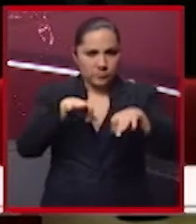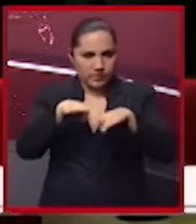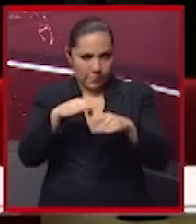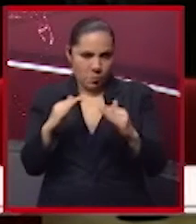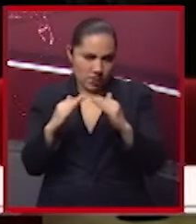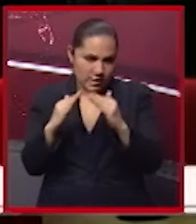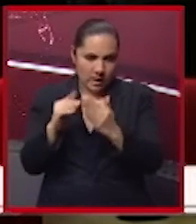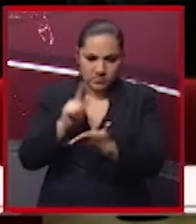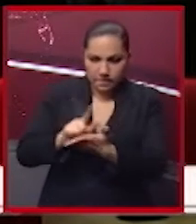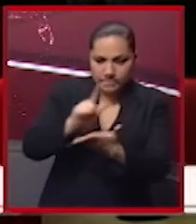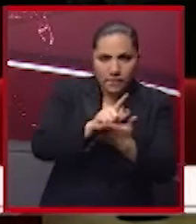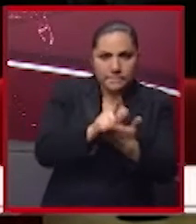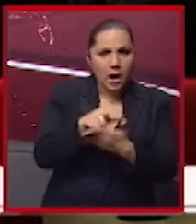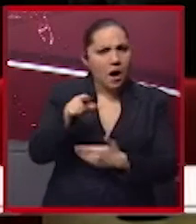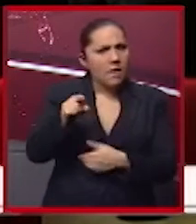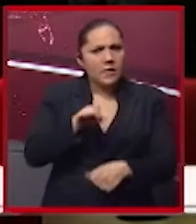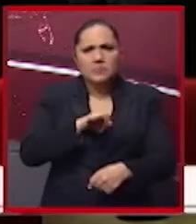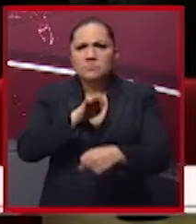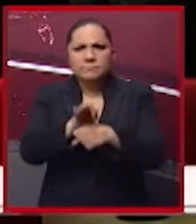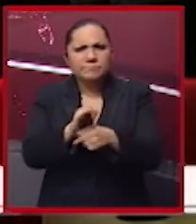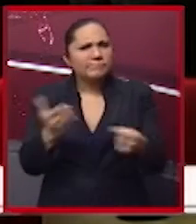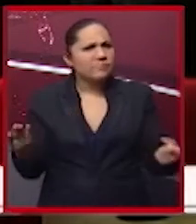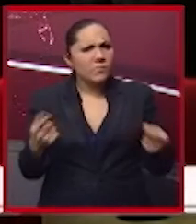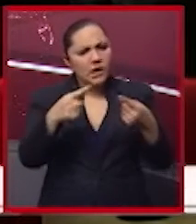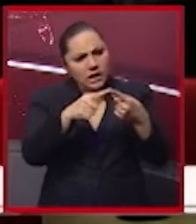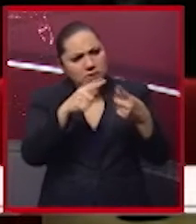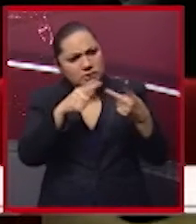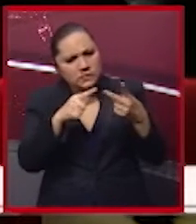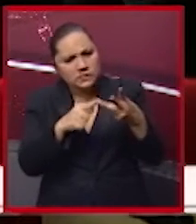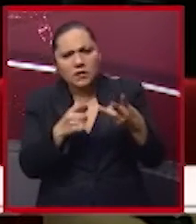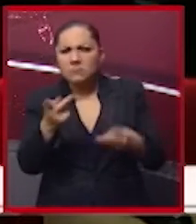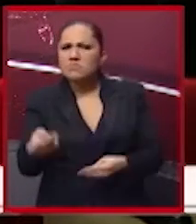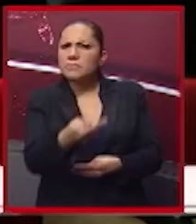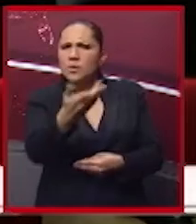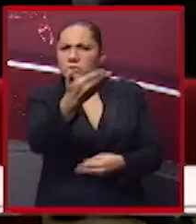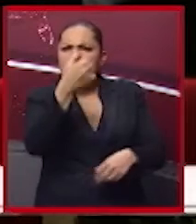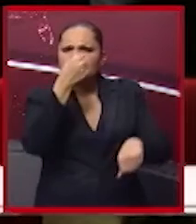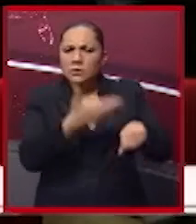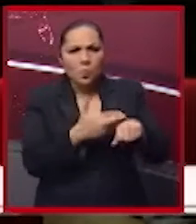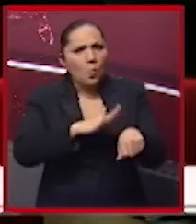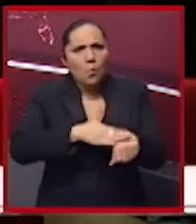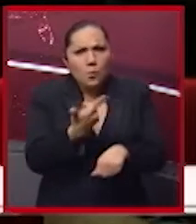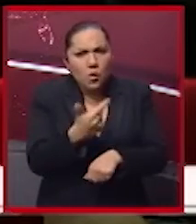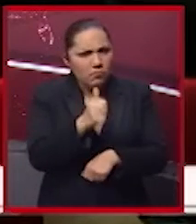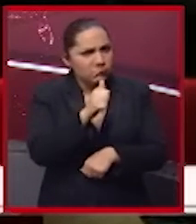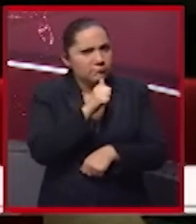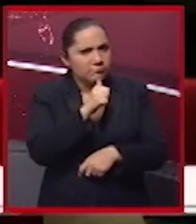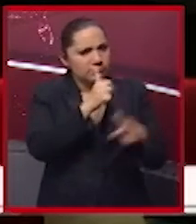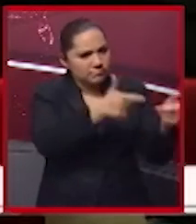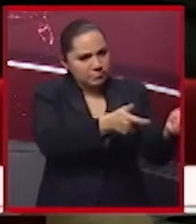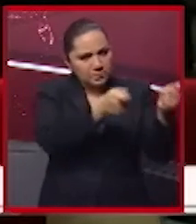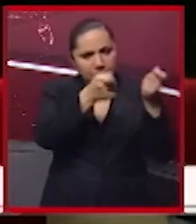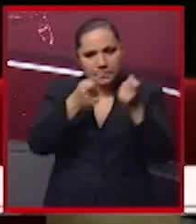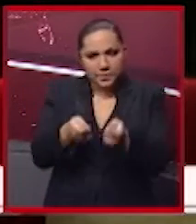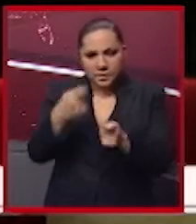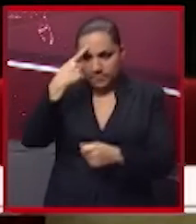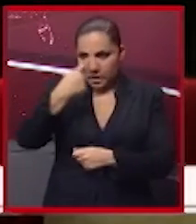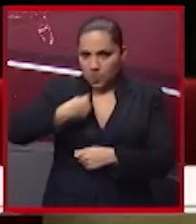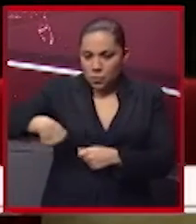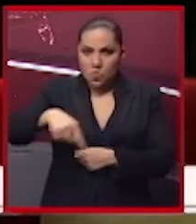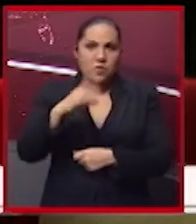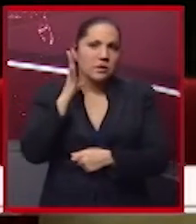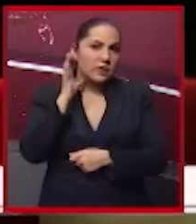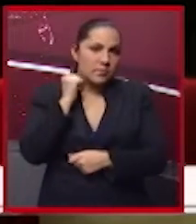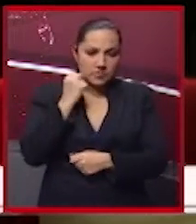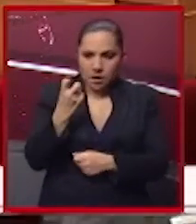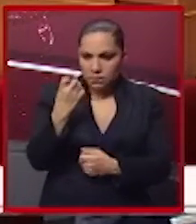En este sentido, secretario, ¿cuáles son las razones por las que el Ejecutivo no ha remitido a esta soberanía para su aprobación estos